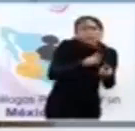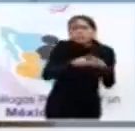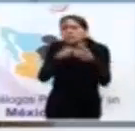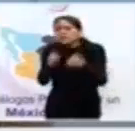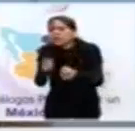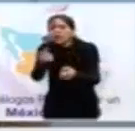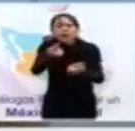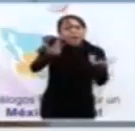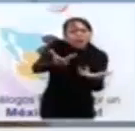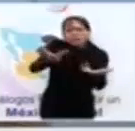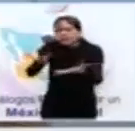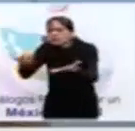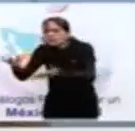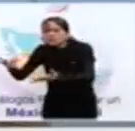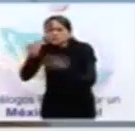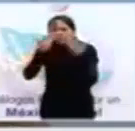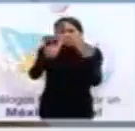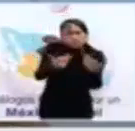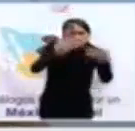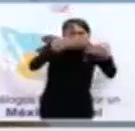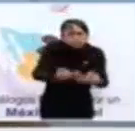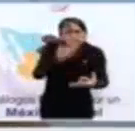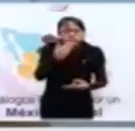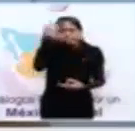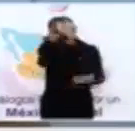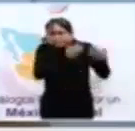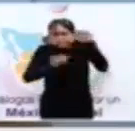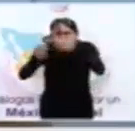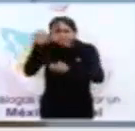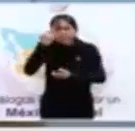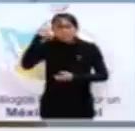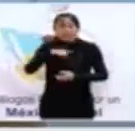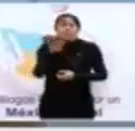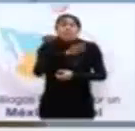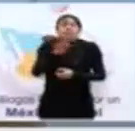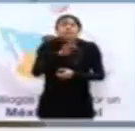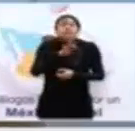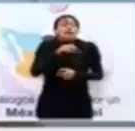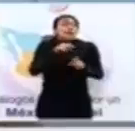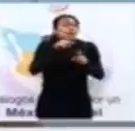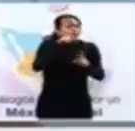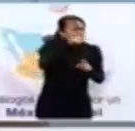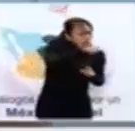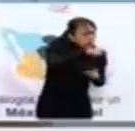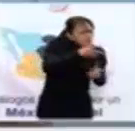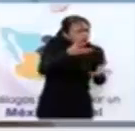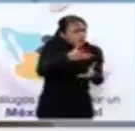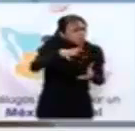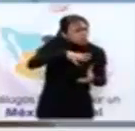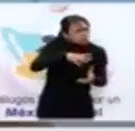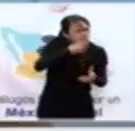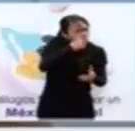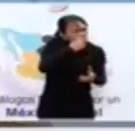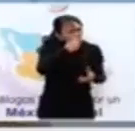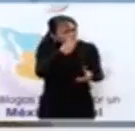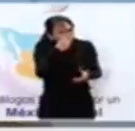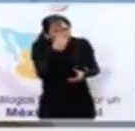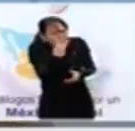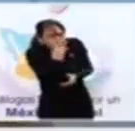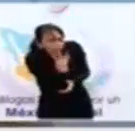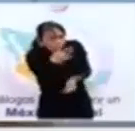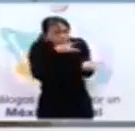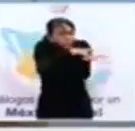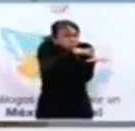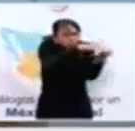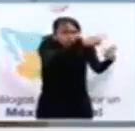¿no?, la construcción de ver si alguien está recibiendo 2 o 3 o 4 apoyos o los está concentrando, ¿no?, y por qué los está concentrando, ¿no?